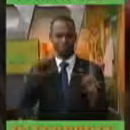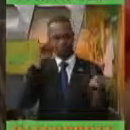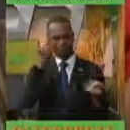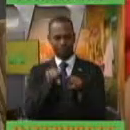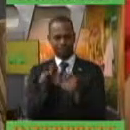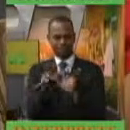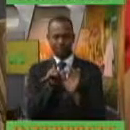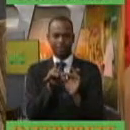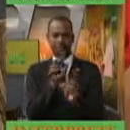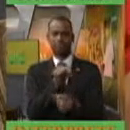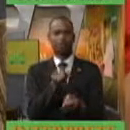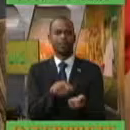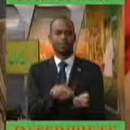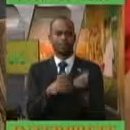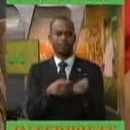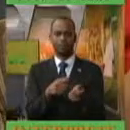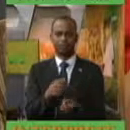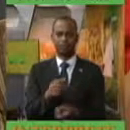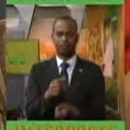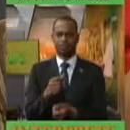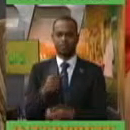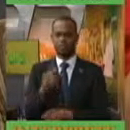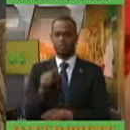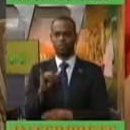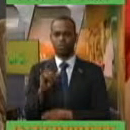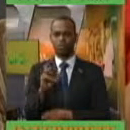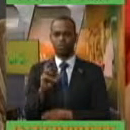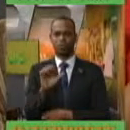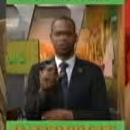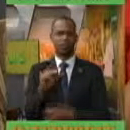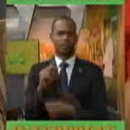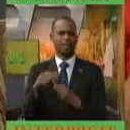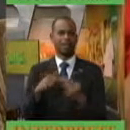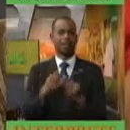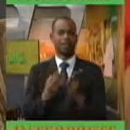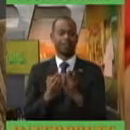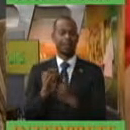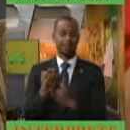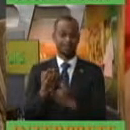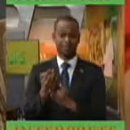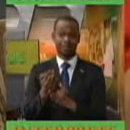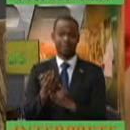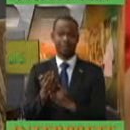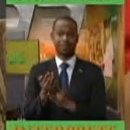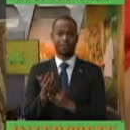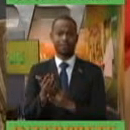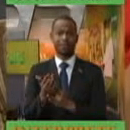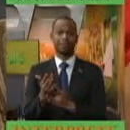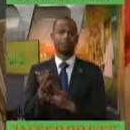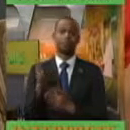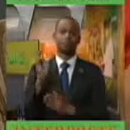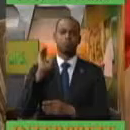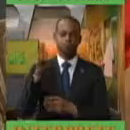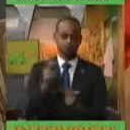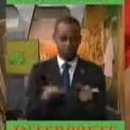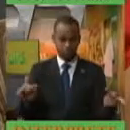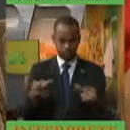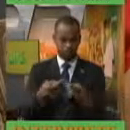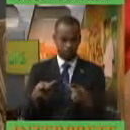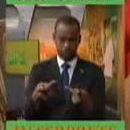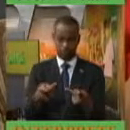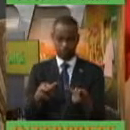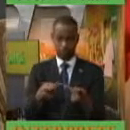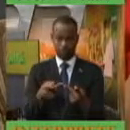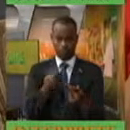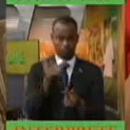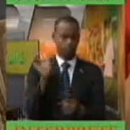la alcaldía, con ADIS, alcaldía de Guayubín, sobre accesibilidad. Y ya se va a hacer un parque, por ejemplo, el ingeniero cuando no